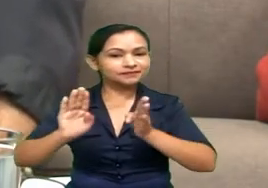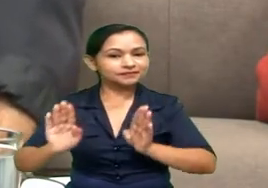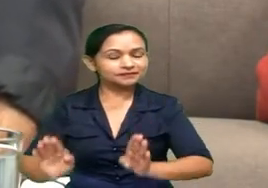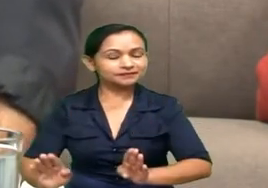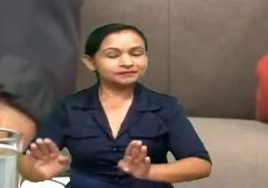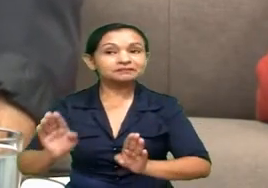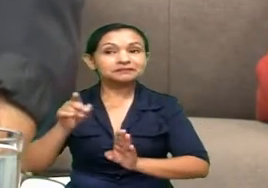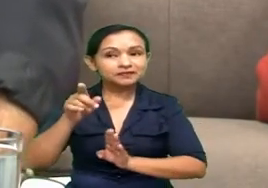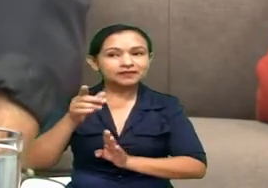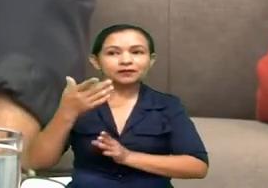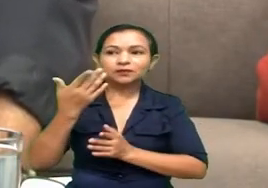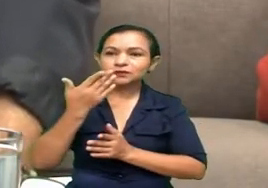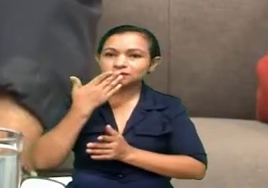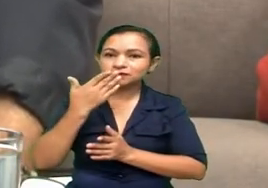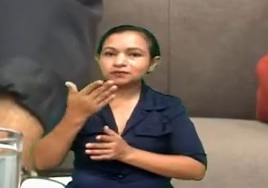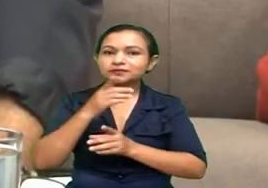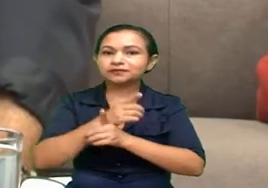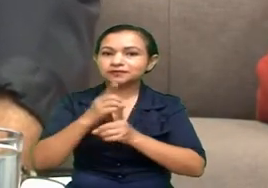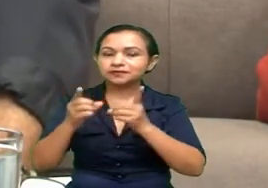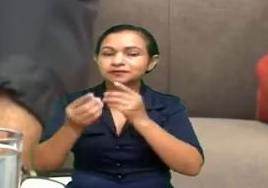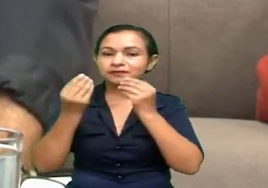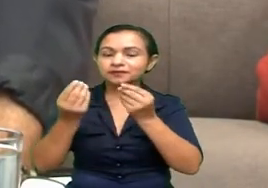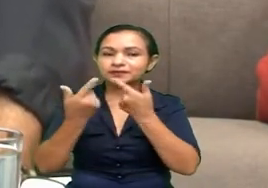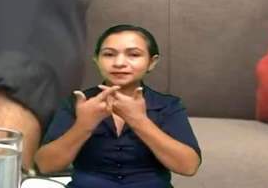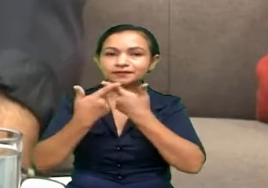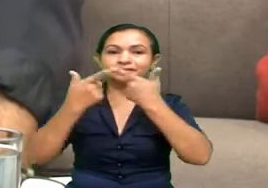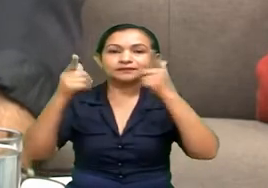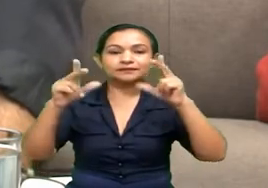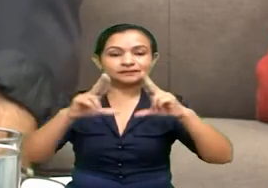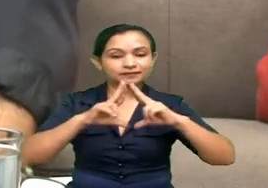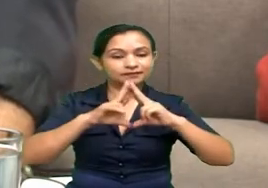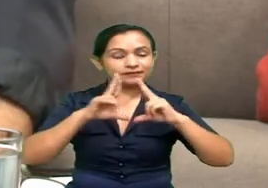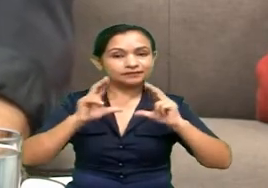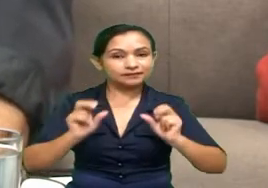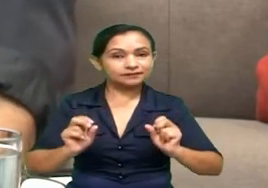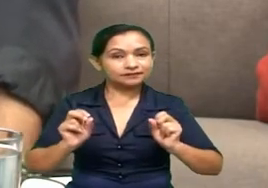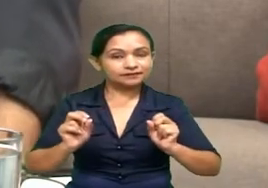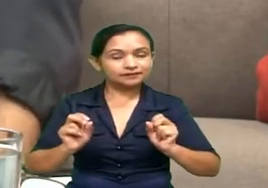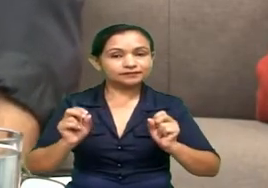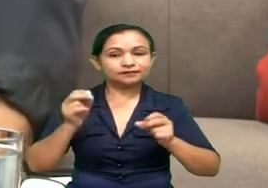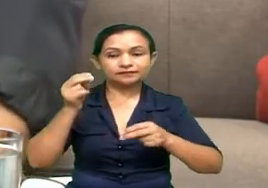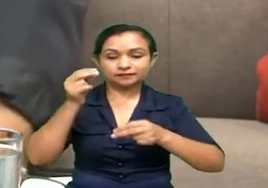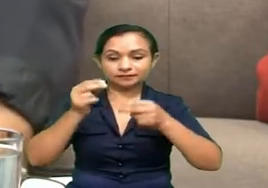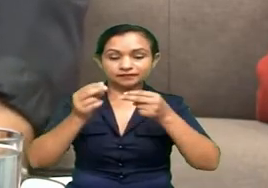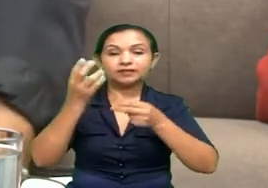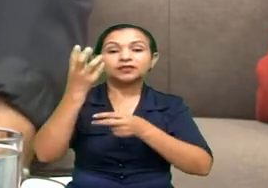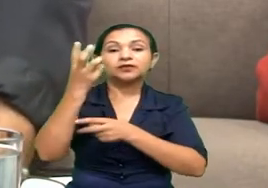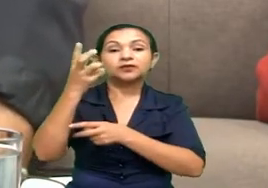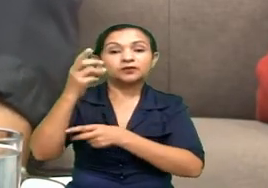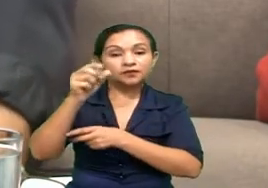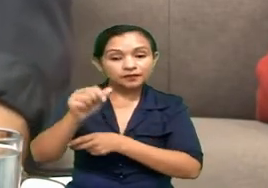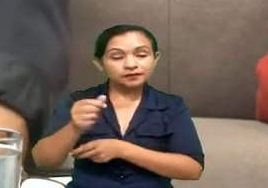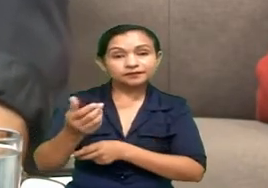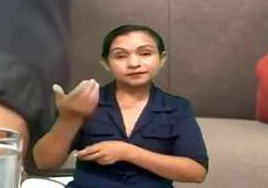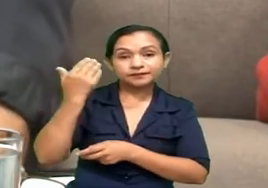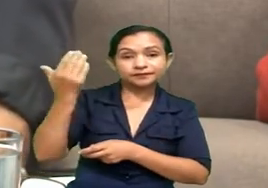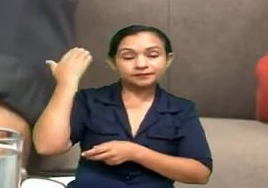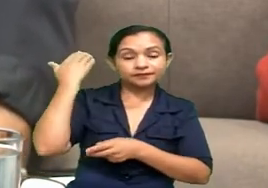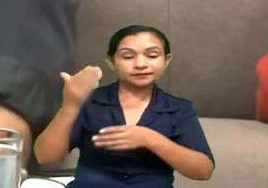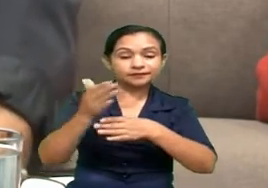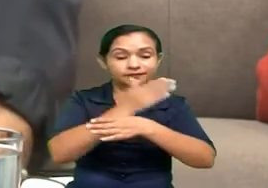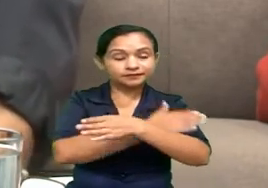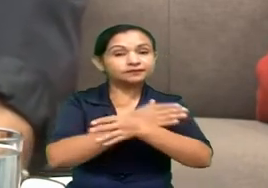debemos mucho sobre la independencia de Nicaragua. Y hay una serie de datos históricos, por ejemplo, yo te lo mencionaba,